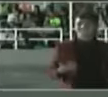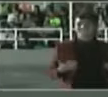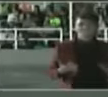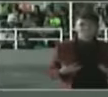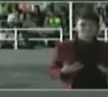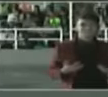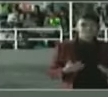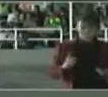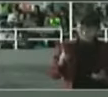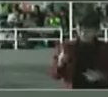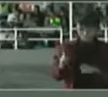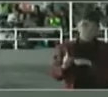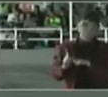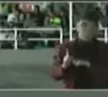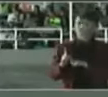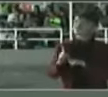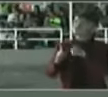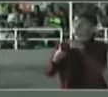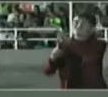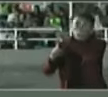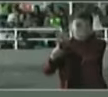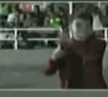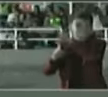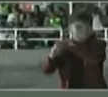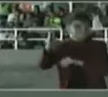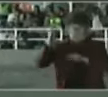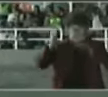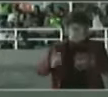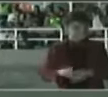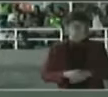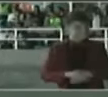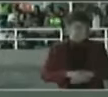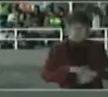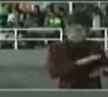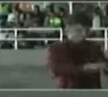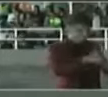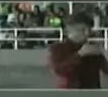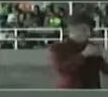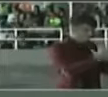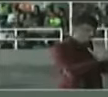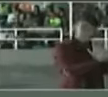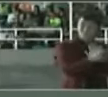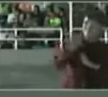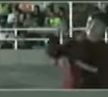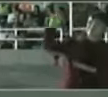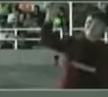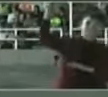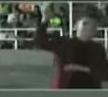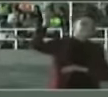un hombre de Dios. Y dice: oíd palabra de Jehová.